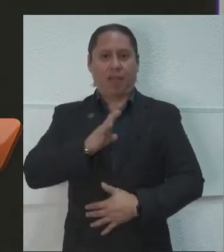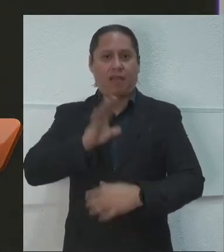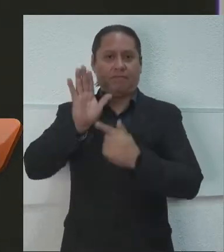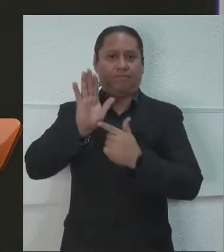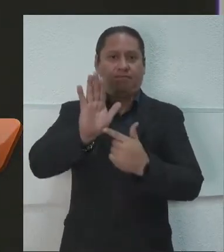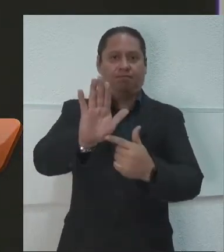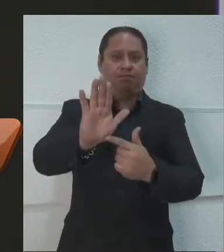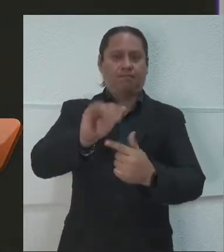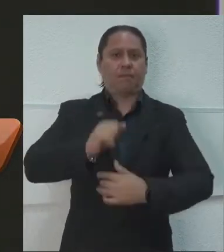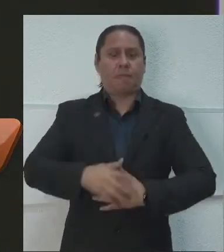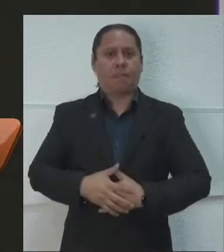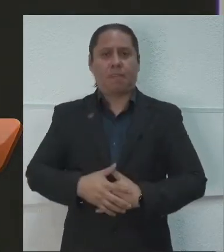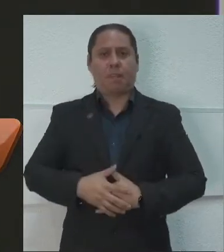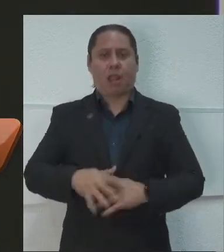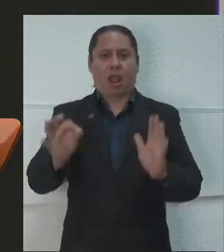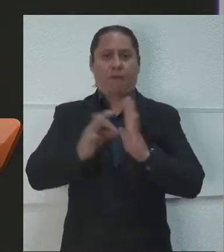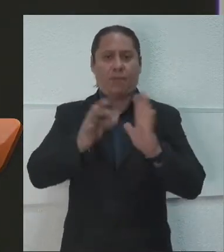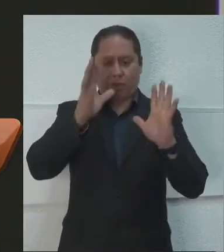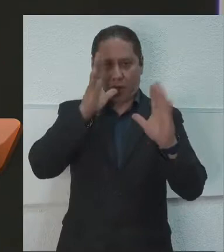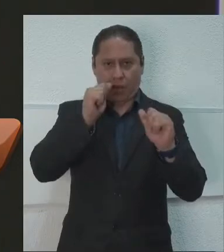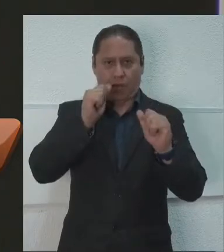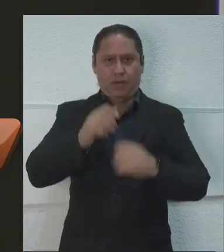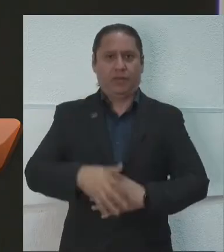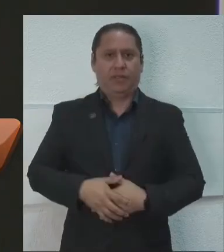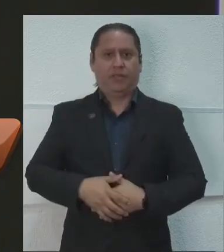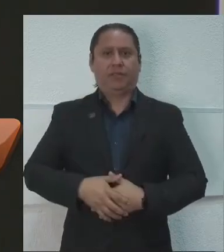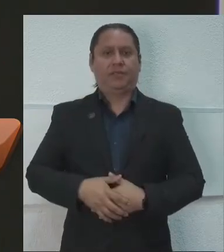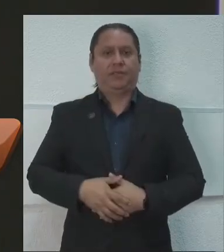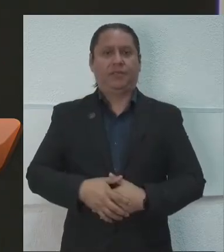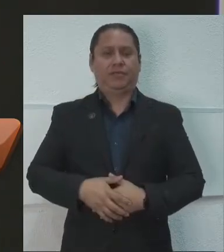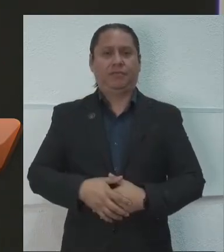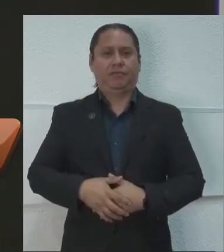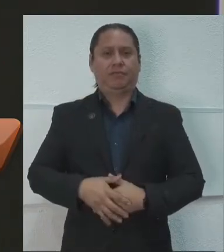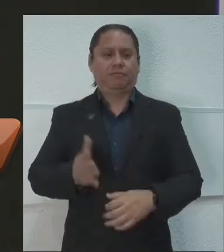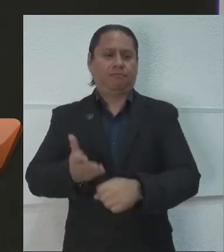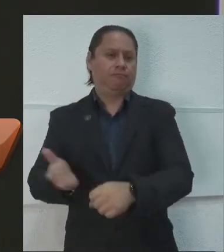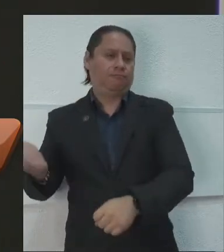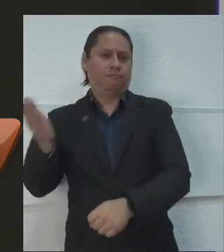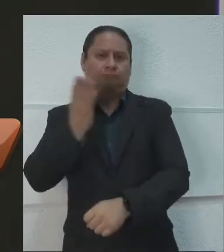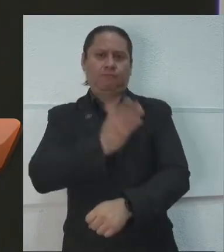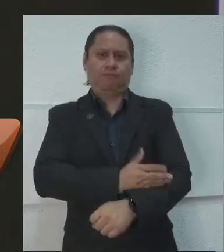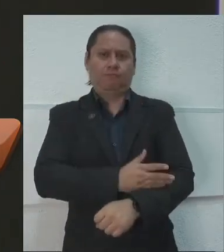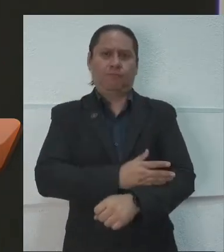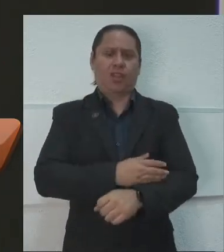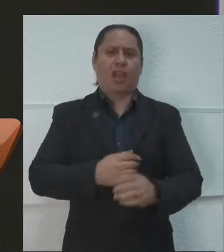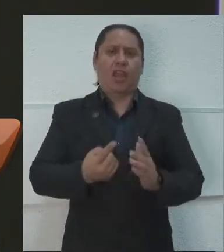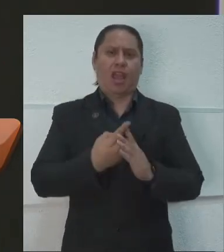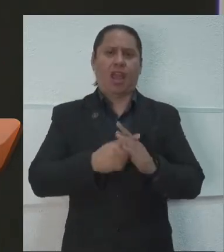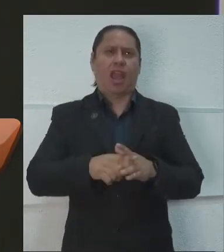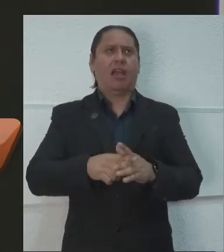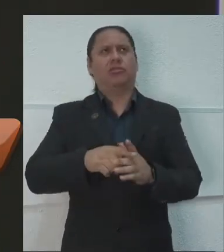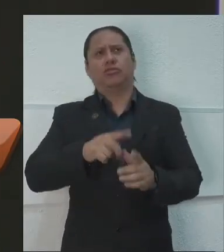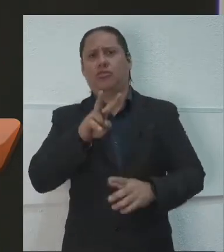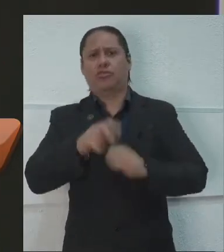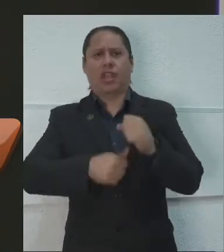presentado este punto de acuerdo, que ha sido desde el inicio de esta legislatura.